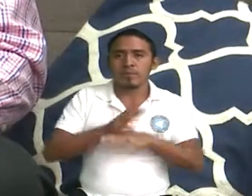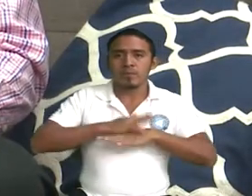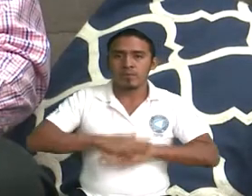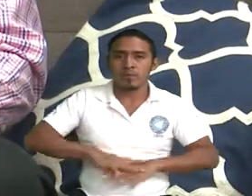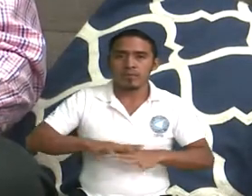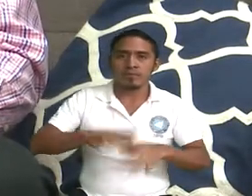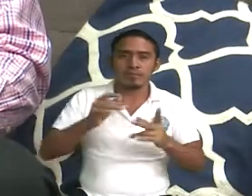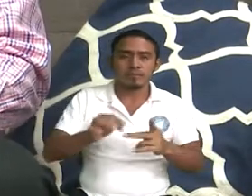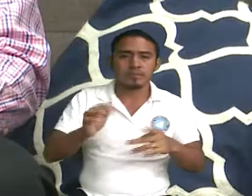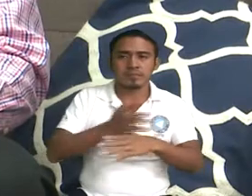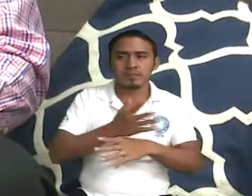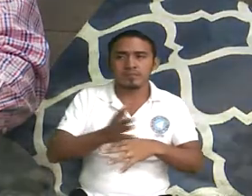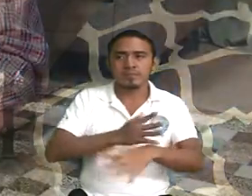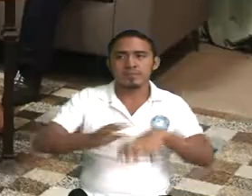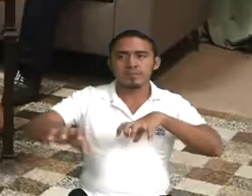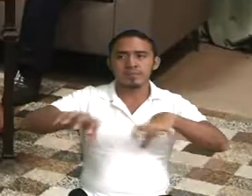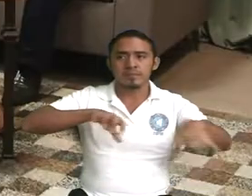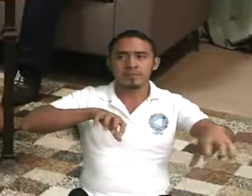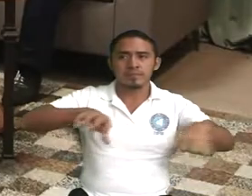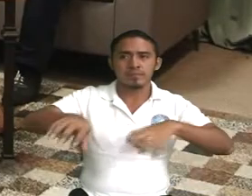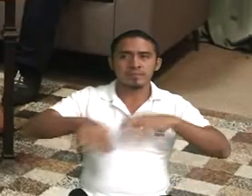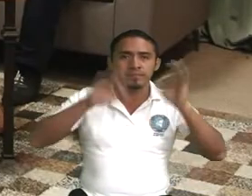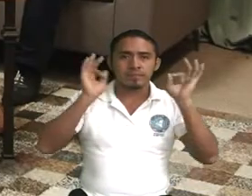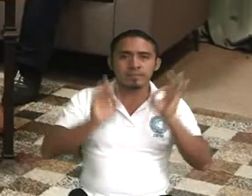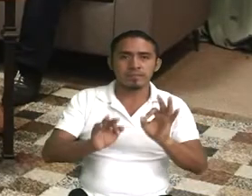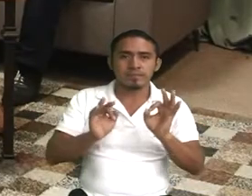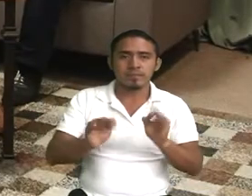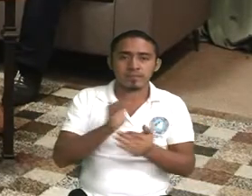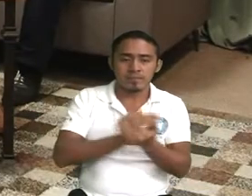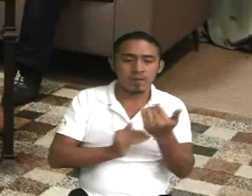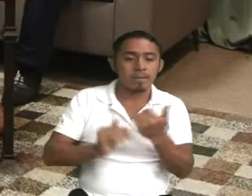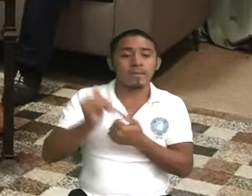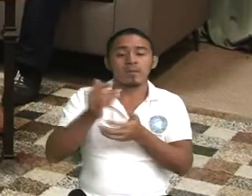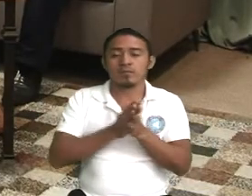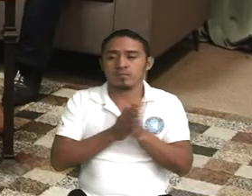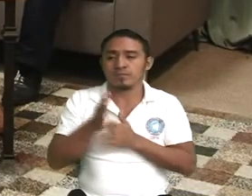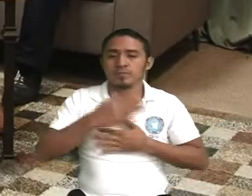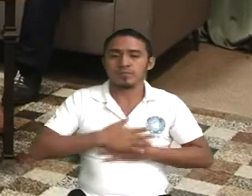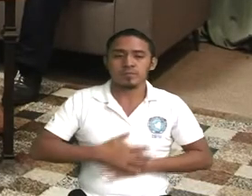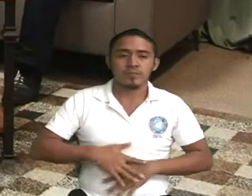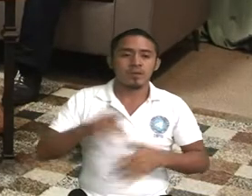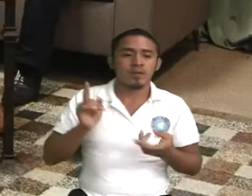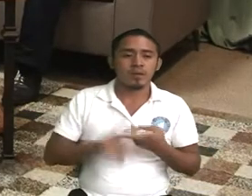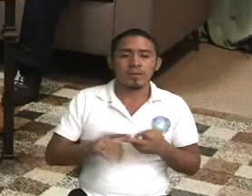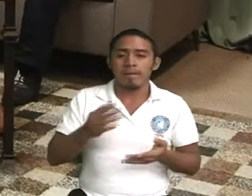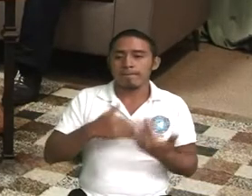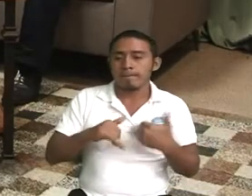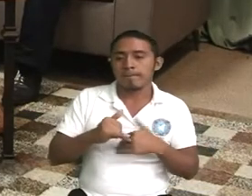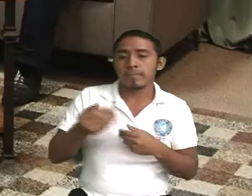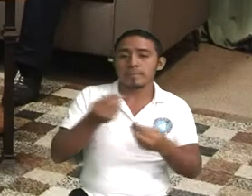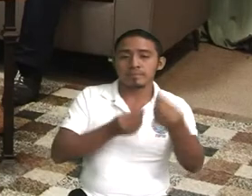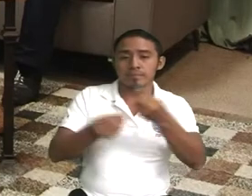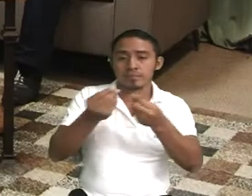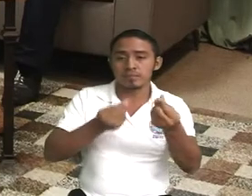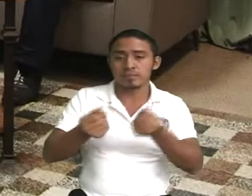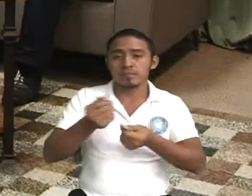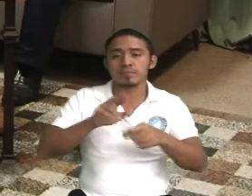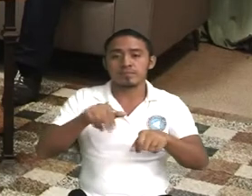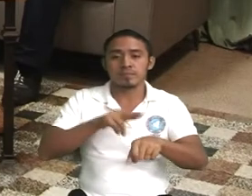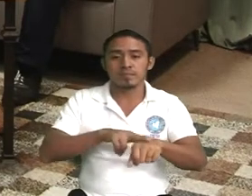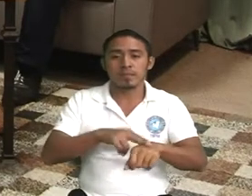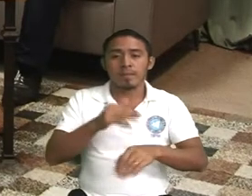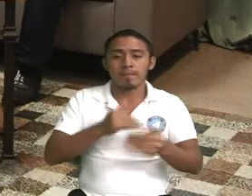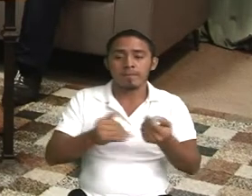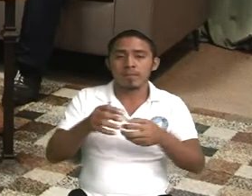torno a todo este tipo de actividades que significan en principio más recreación, más dinamismo de la economía nacional y